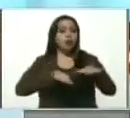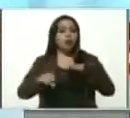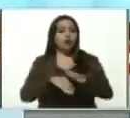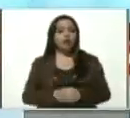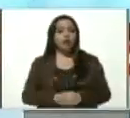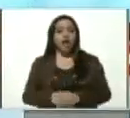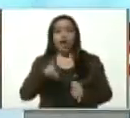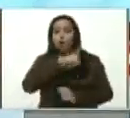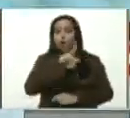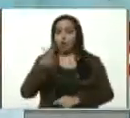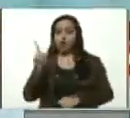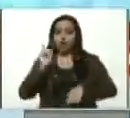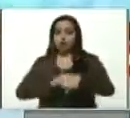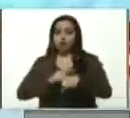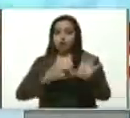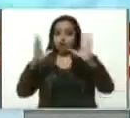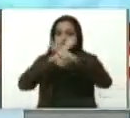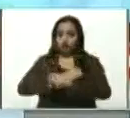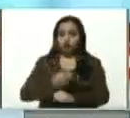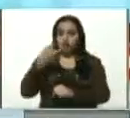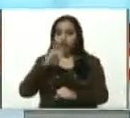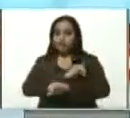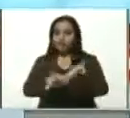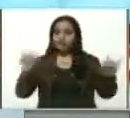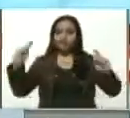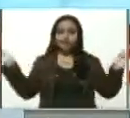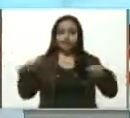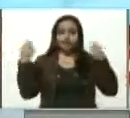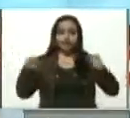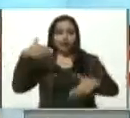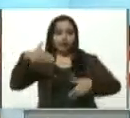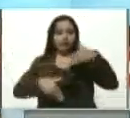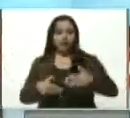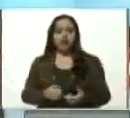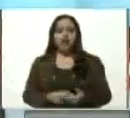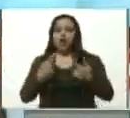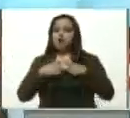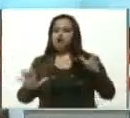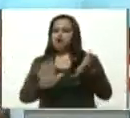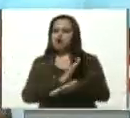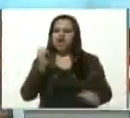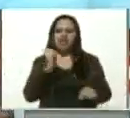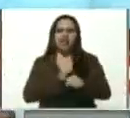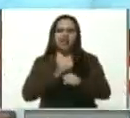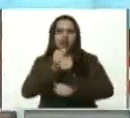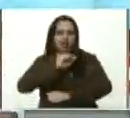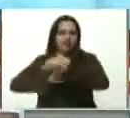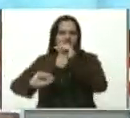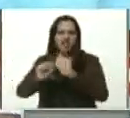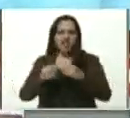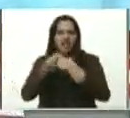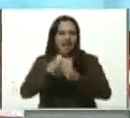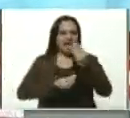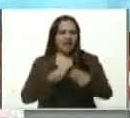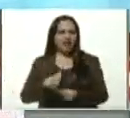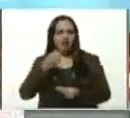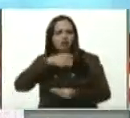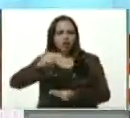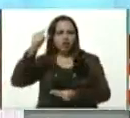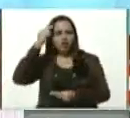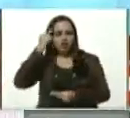medianoche concluye el tema de la campaña electoral. Eso también es importante, pero queremos hablar acerca del trabajo de la defensoría. Defensor, muy buenos días.